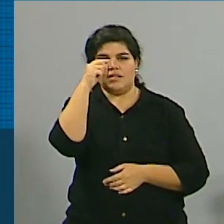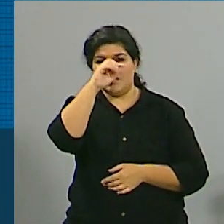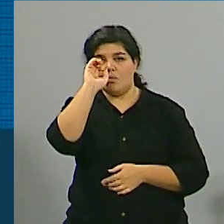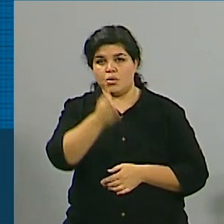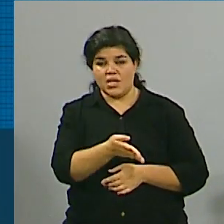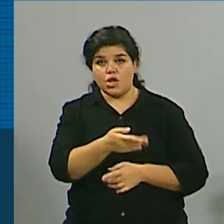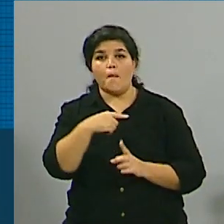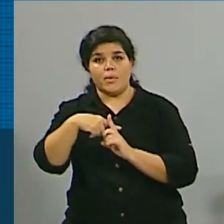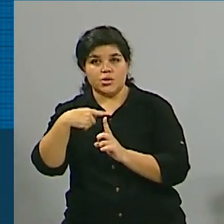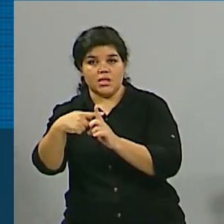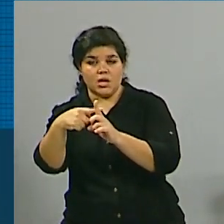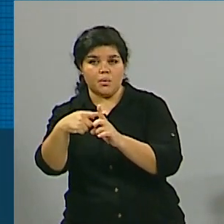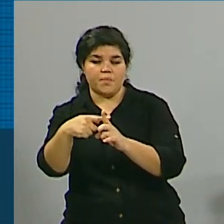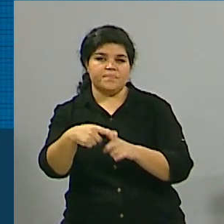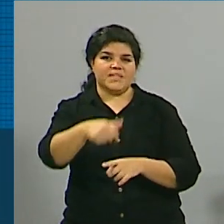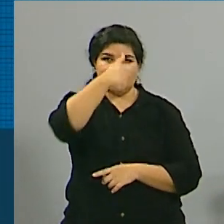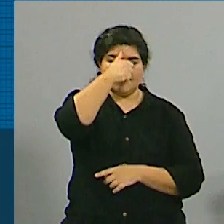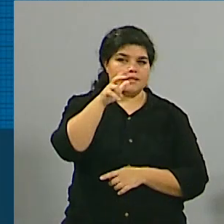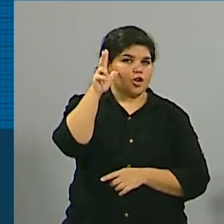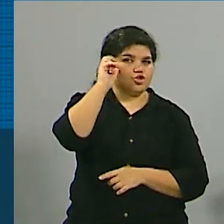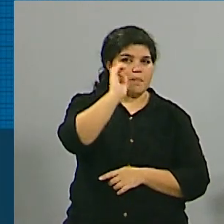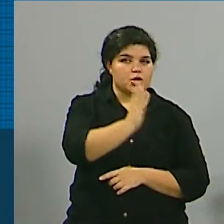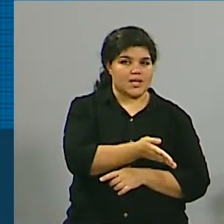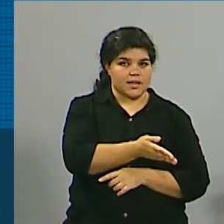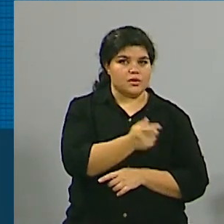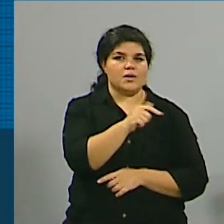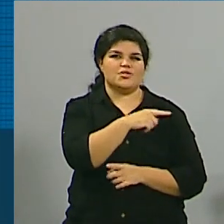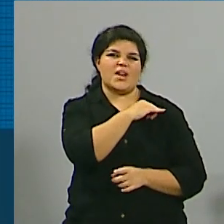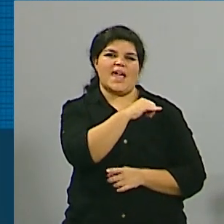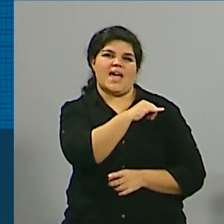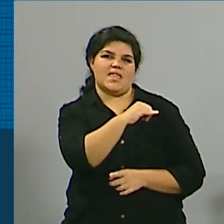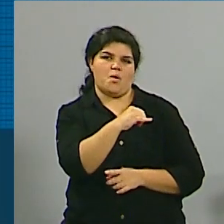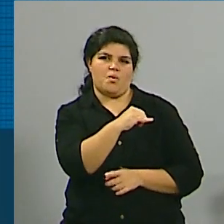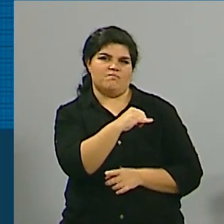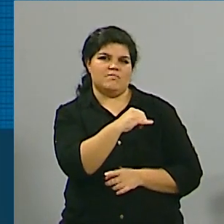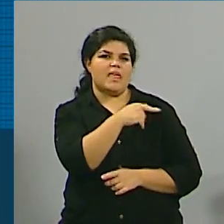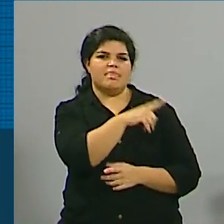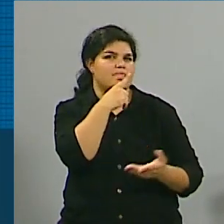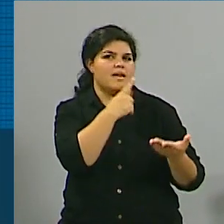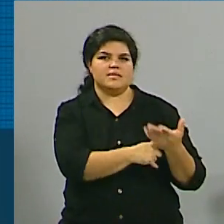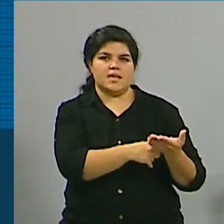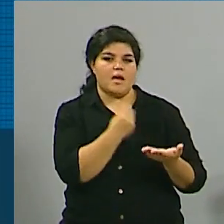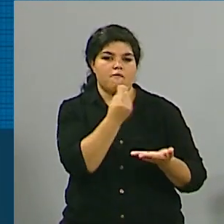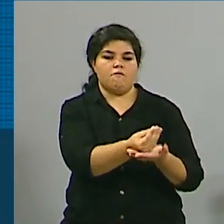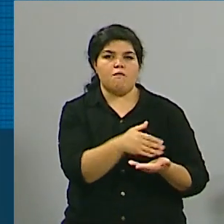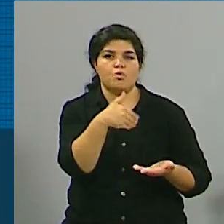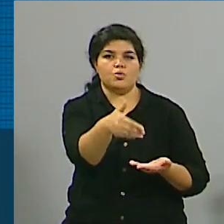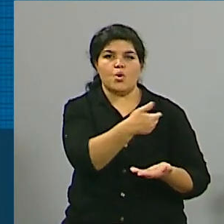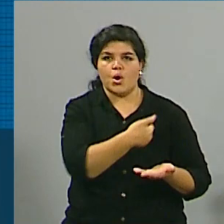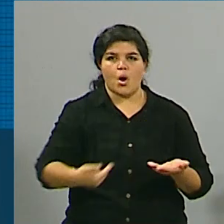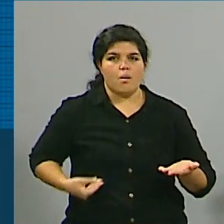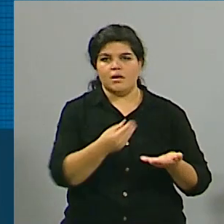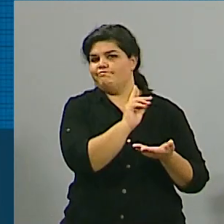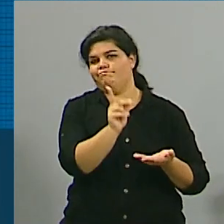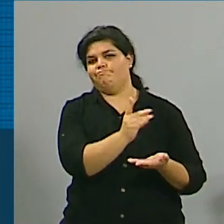negativa un 68%. Y también su piso y su techo son muy similares, por lo tanto decantan su reelección y